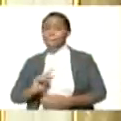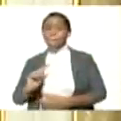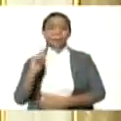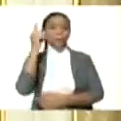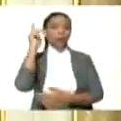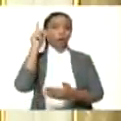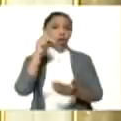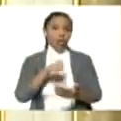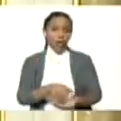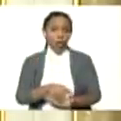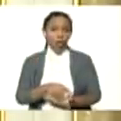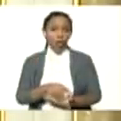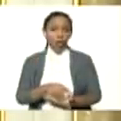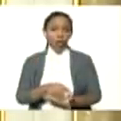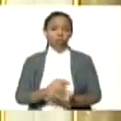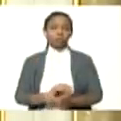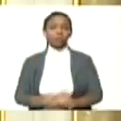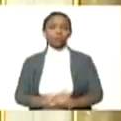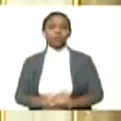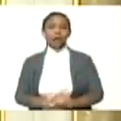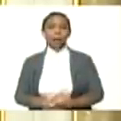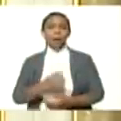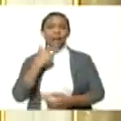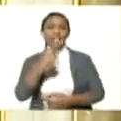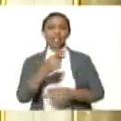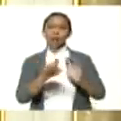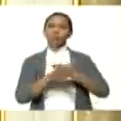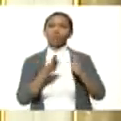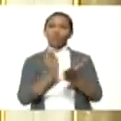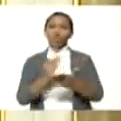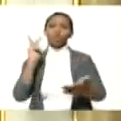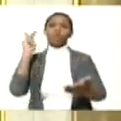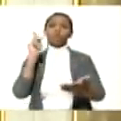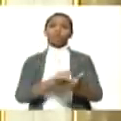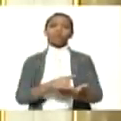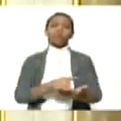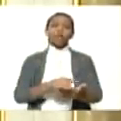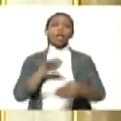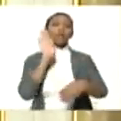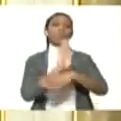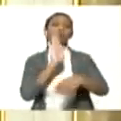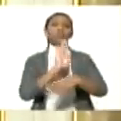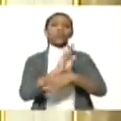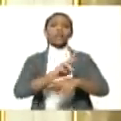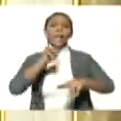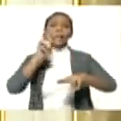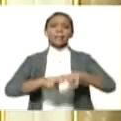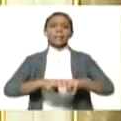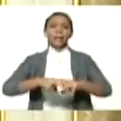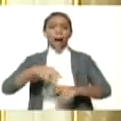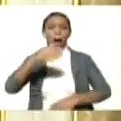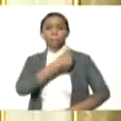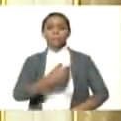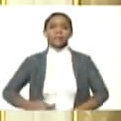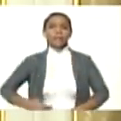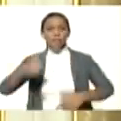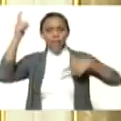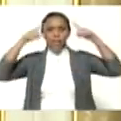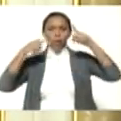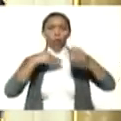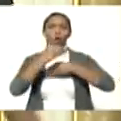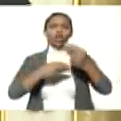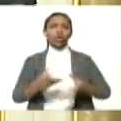que llegó para decirle al mundo que llegaba a cuidarle la silla al comandante Hugo Chávez, como hizo,